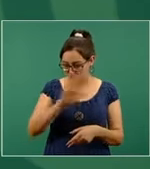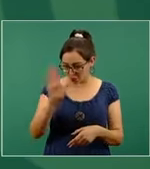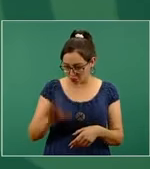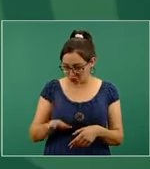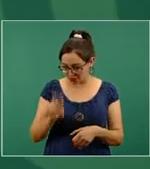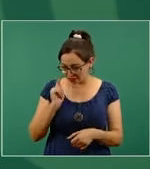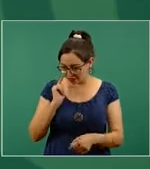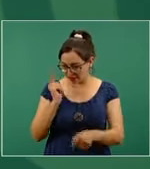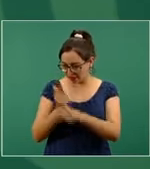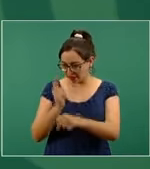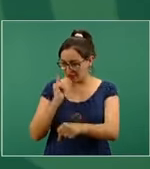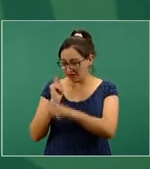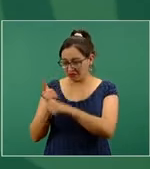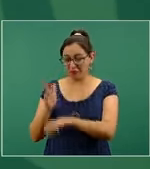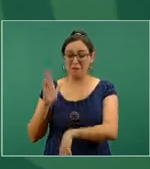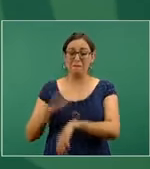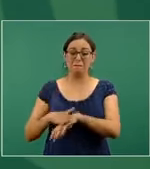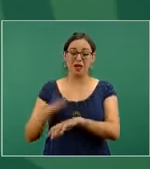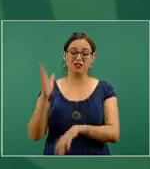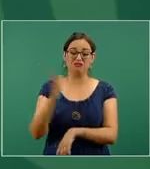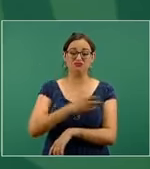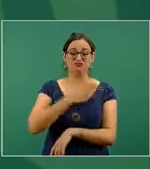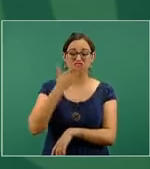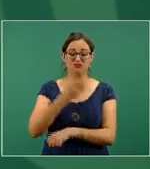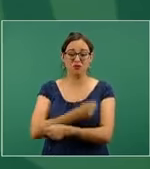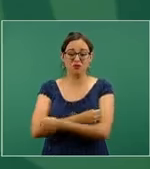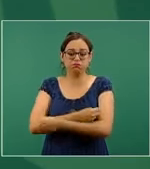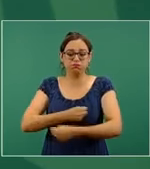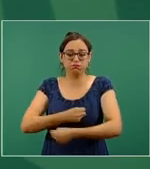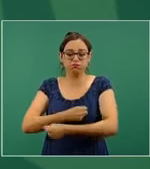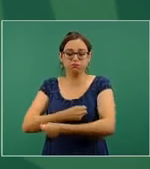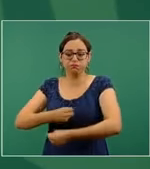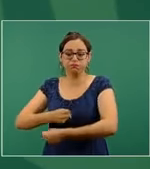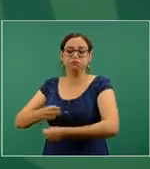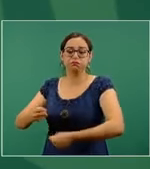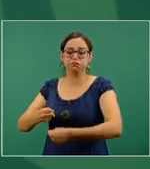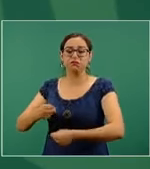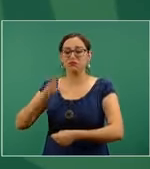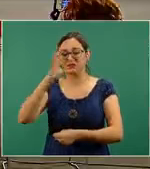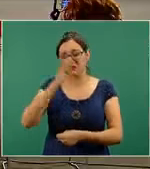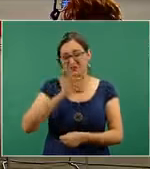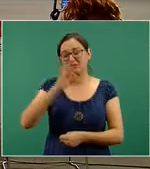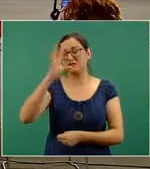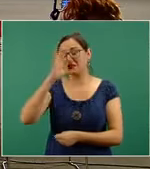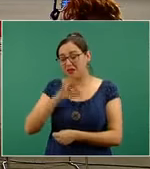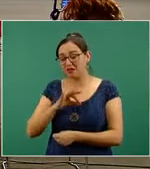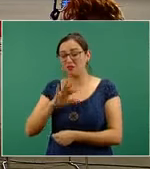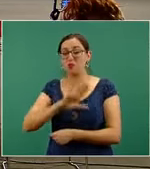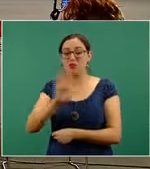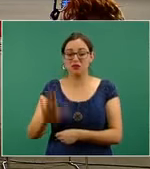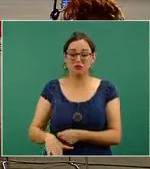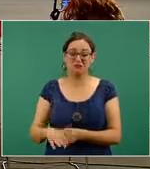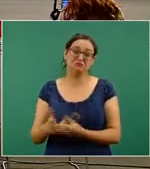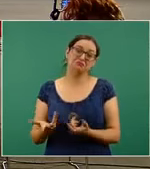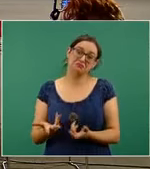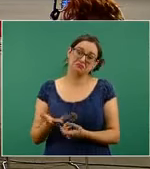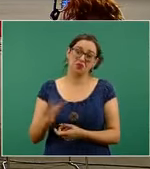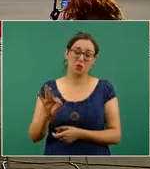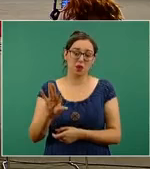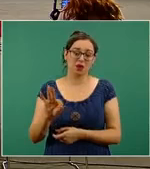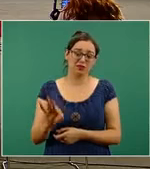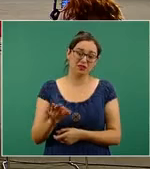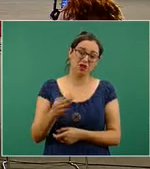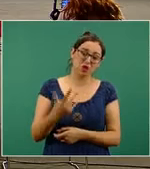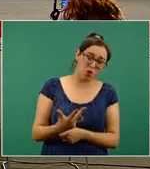es el que más se asocia, estamos hablando de alrededor también de un 48-47%. Y cuando hablamos de